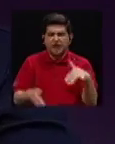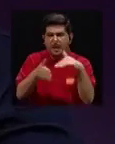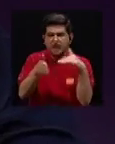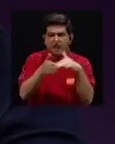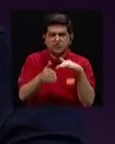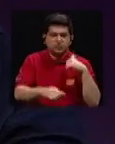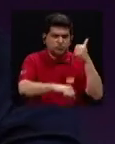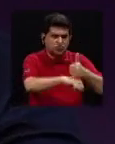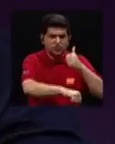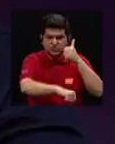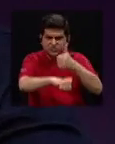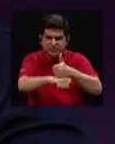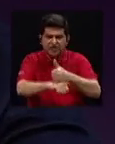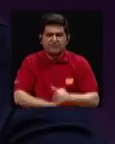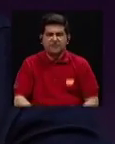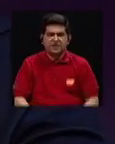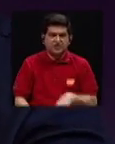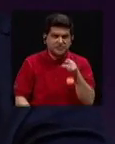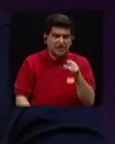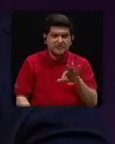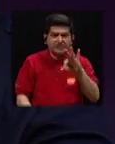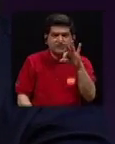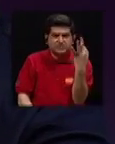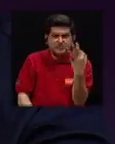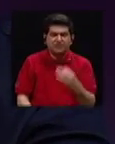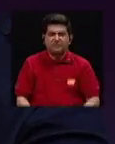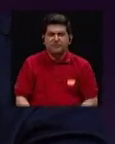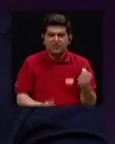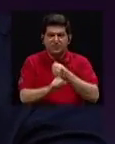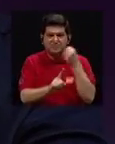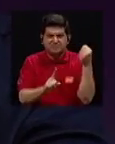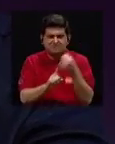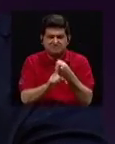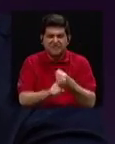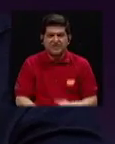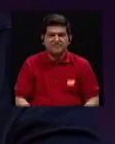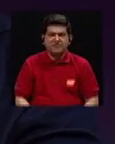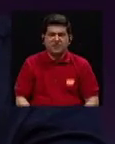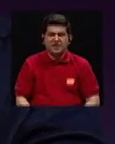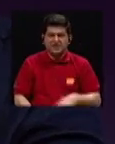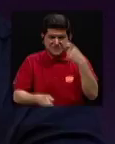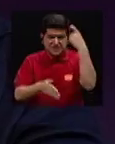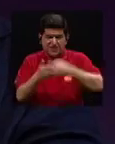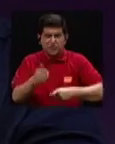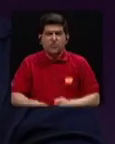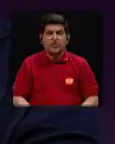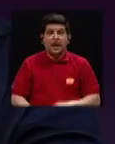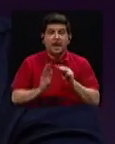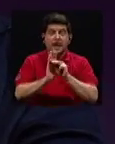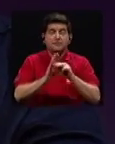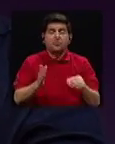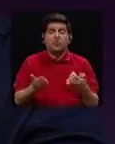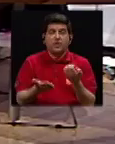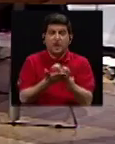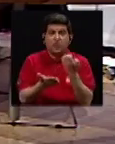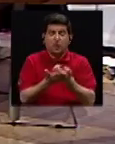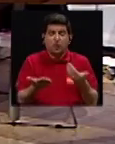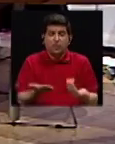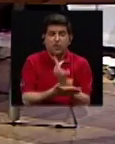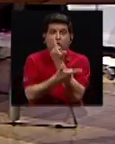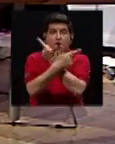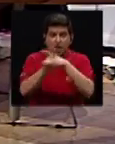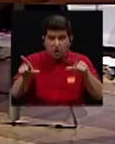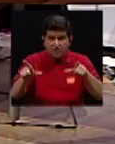relación en sus estudios en los que han planteado de estas digamos formas crueles y extremas de la violencia con un modelo